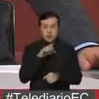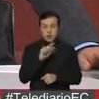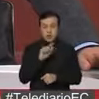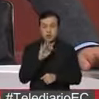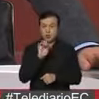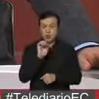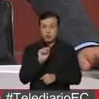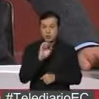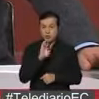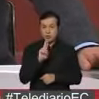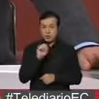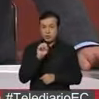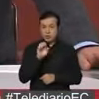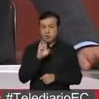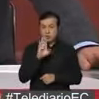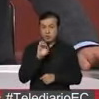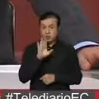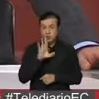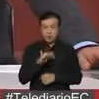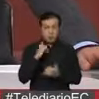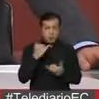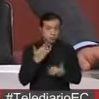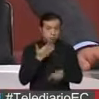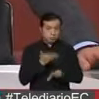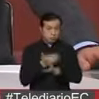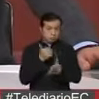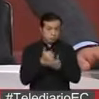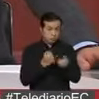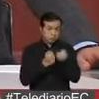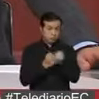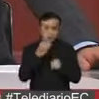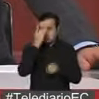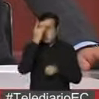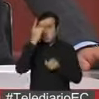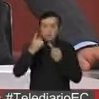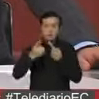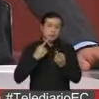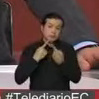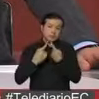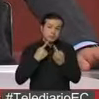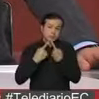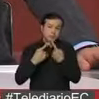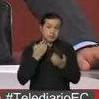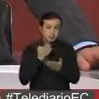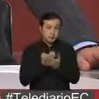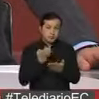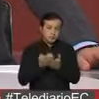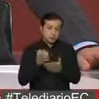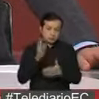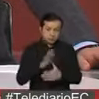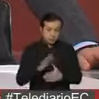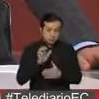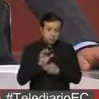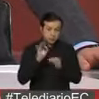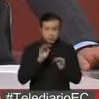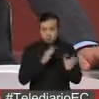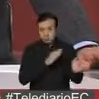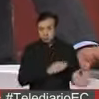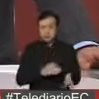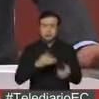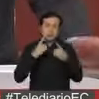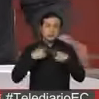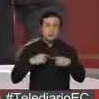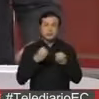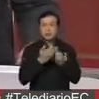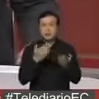para analizar el beneficio que podría significar esta negociación de la deuda para las finanzas del país y que se dio a conocer por parte